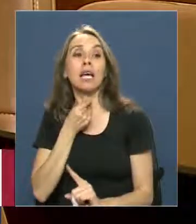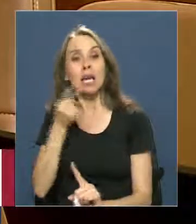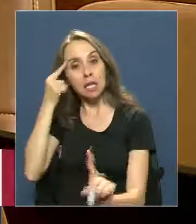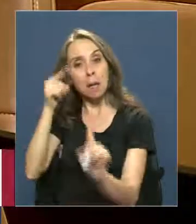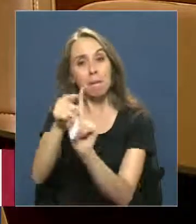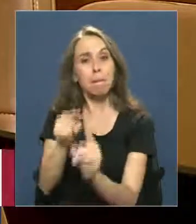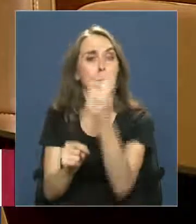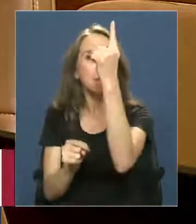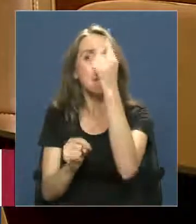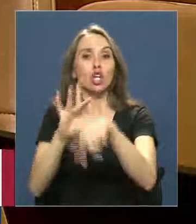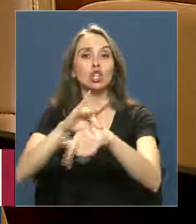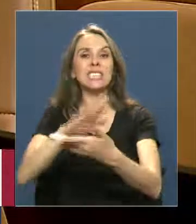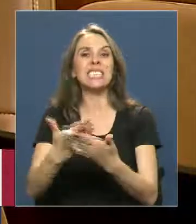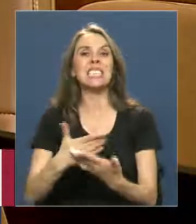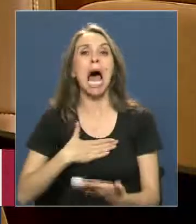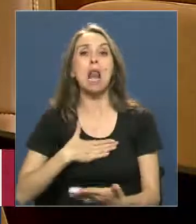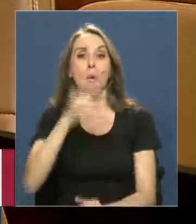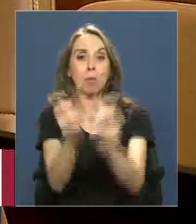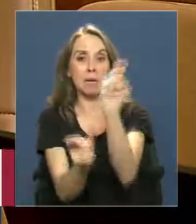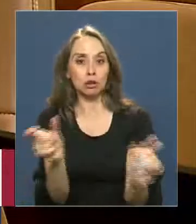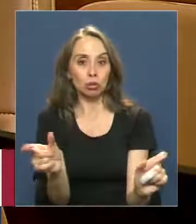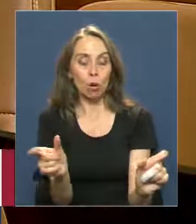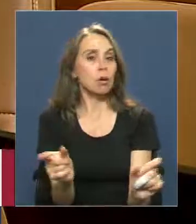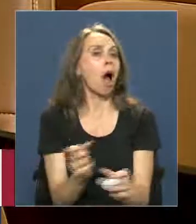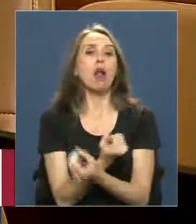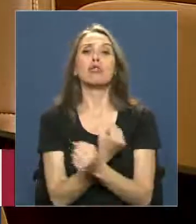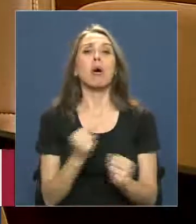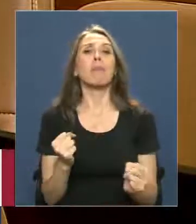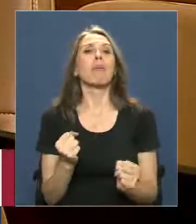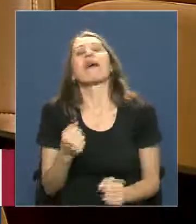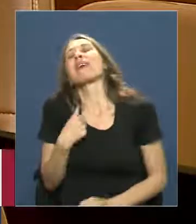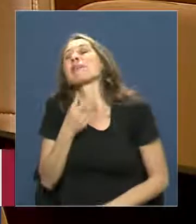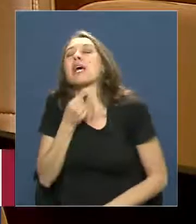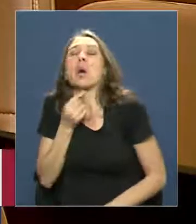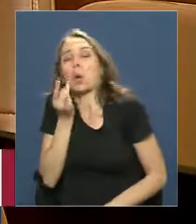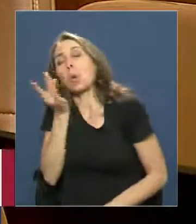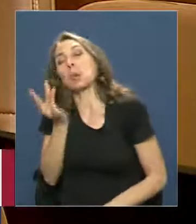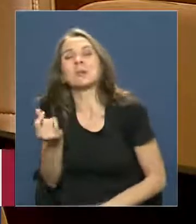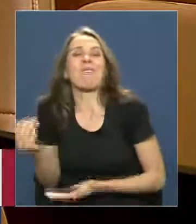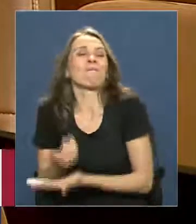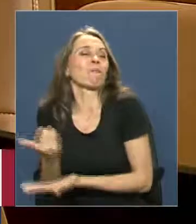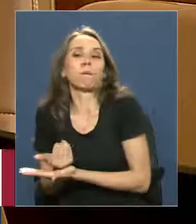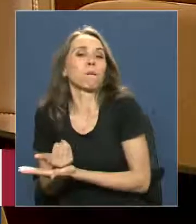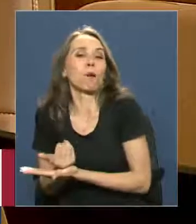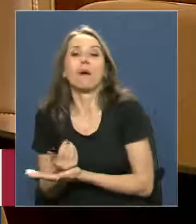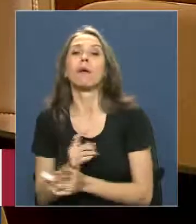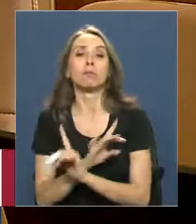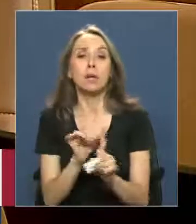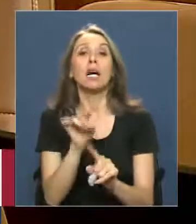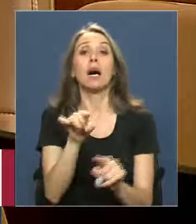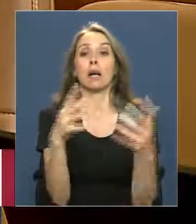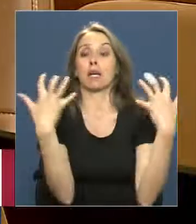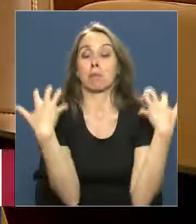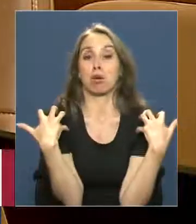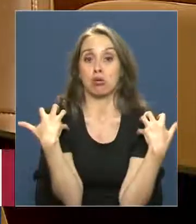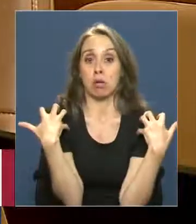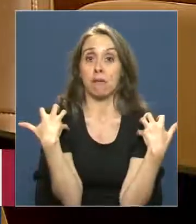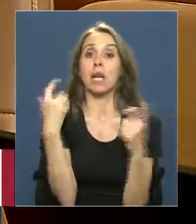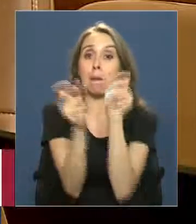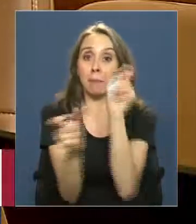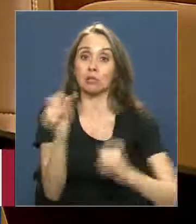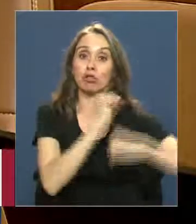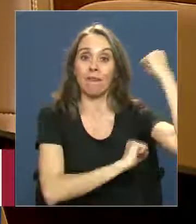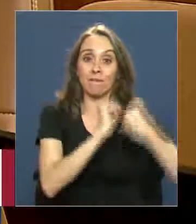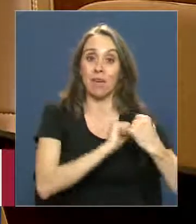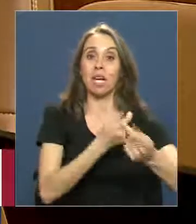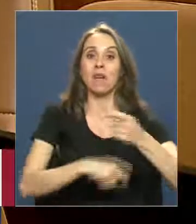de las personas. Aquí no hay espacios para finalmente darse gustos personales ni nada. Esa responsabilidad también la tienen aquellos que producen